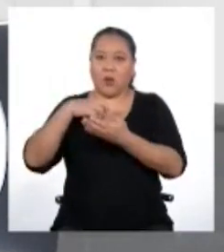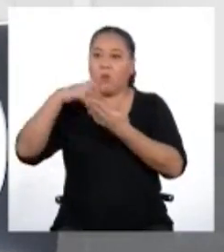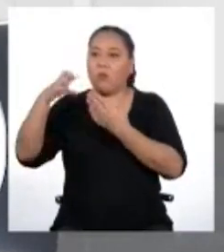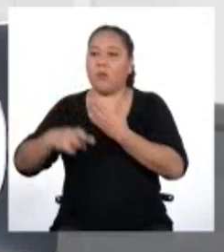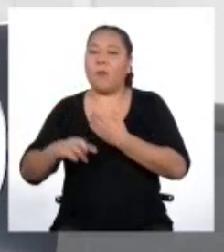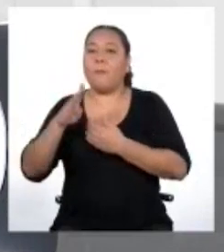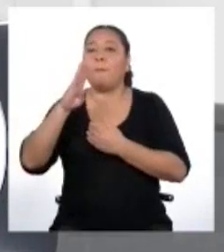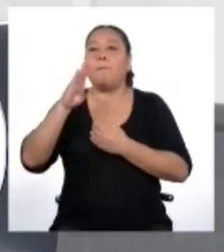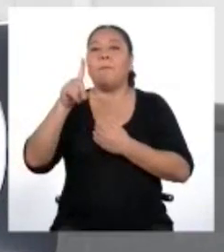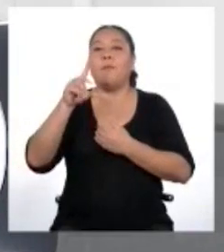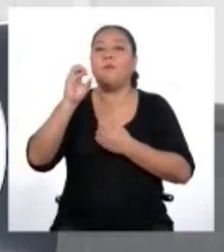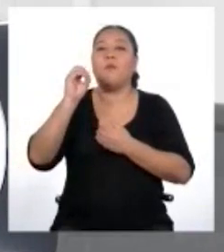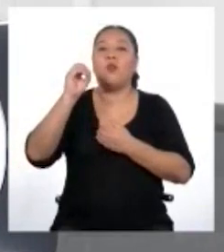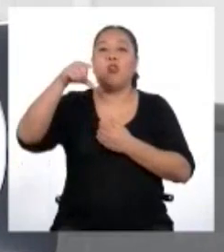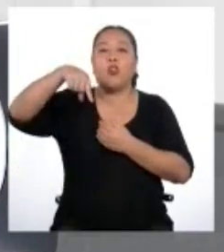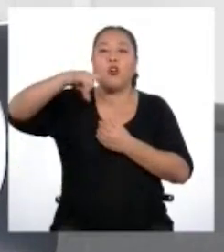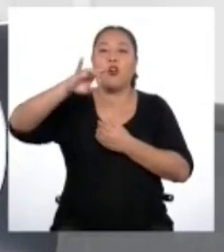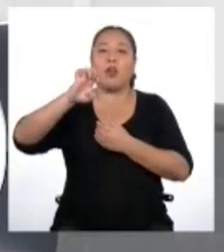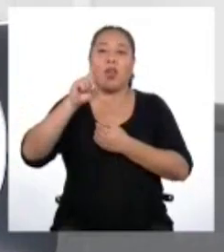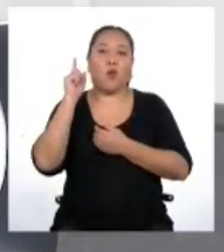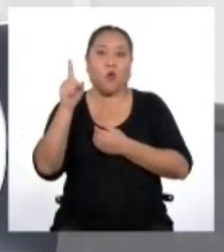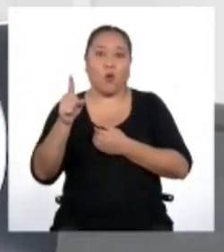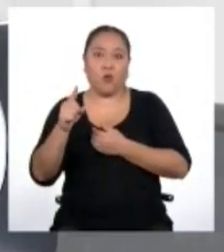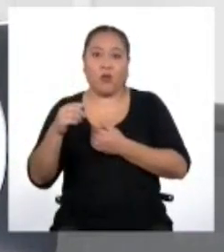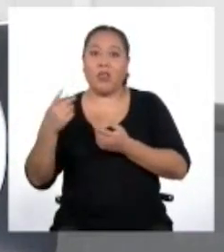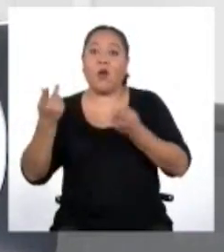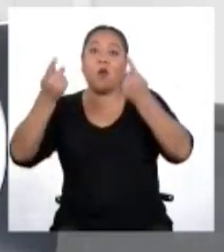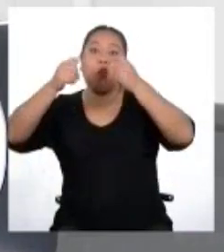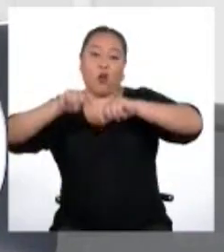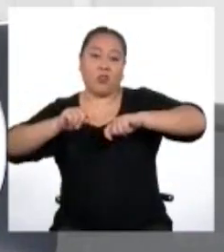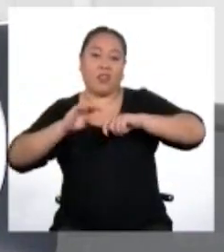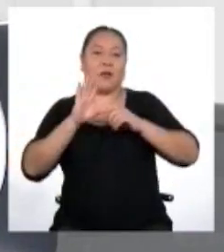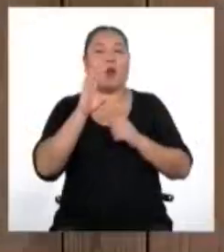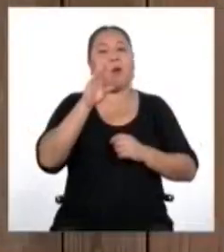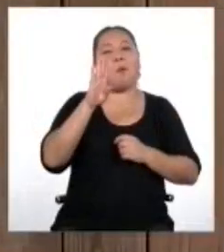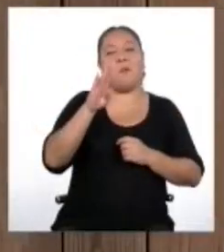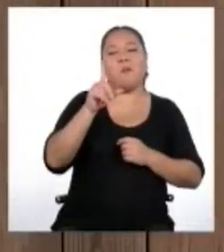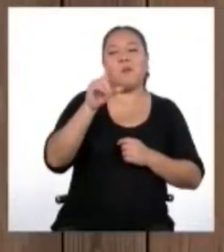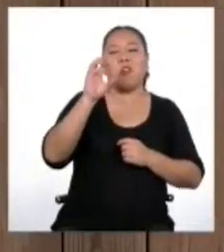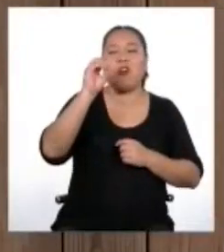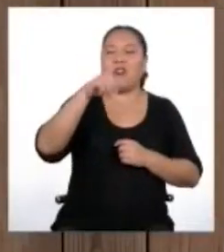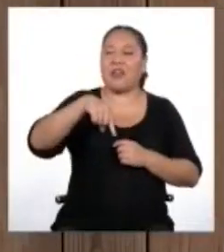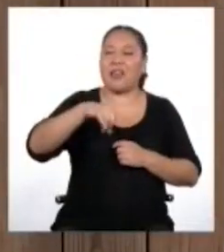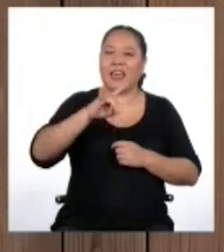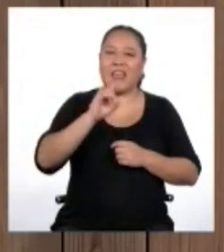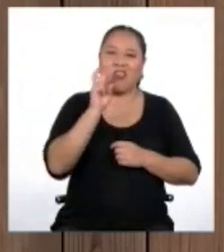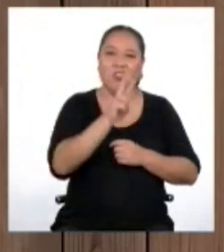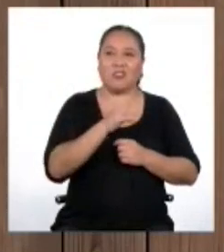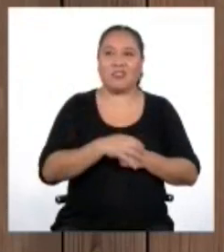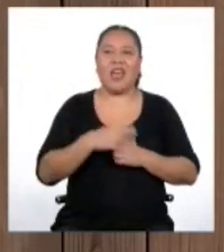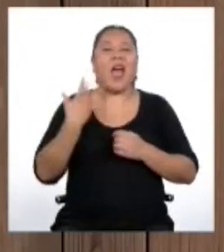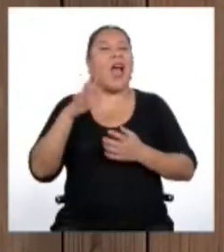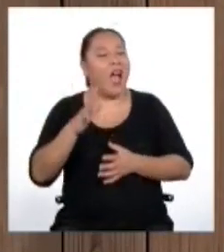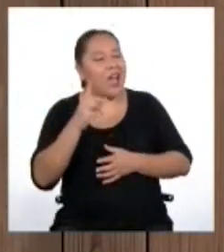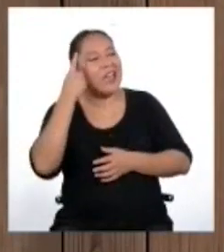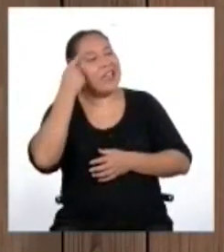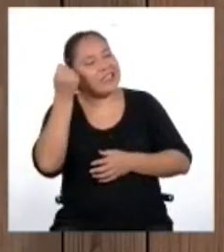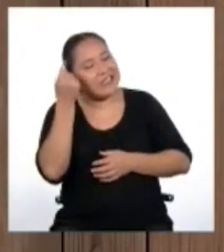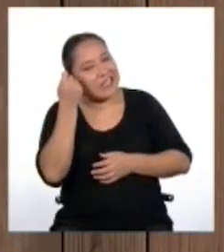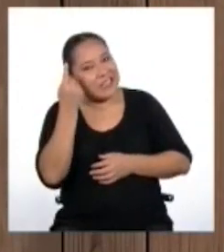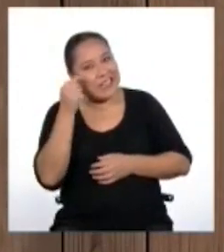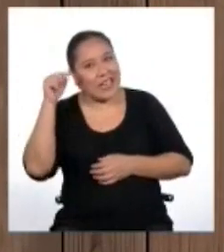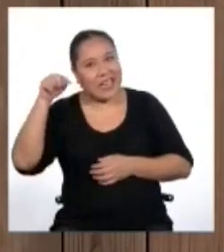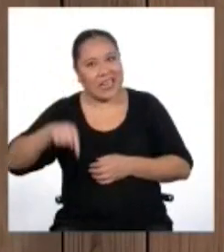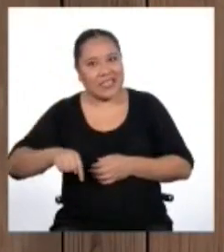1. Después nos vamos a un corte comercial y luego viene el bloque 2. Ah, ya entendí. Entonces,